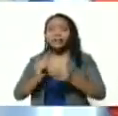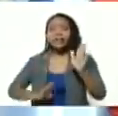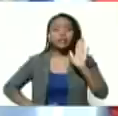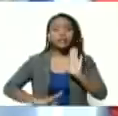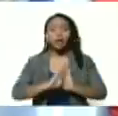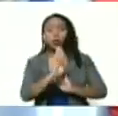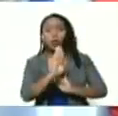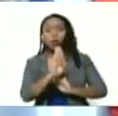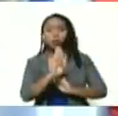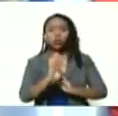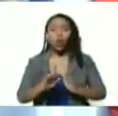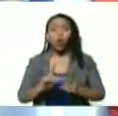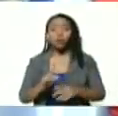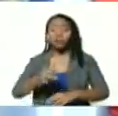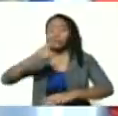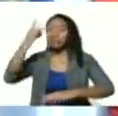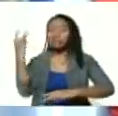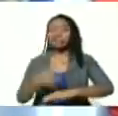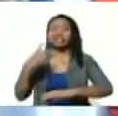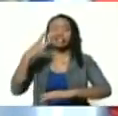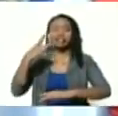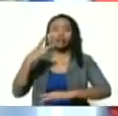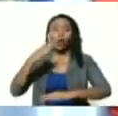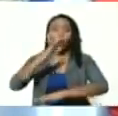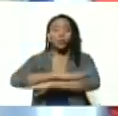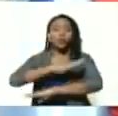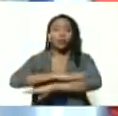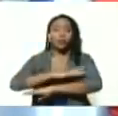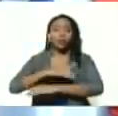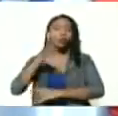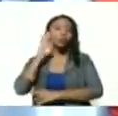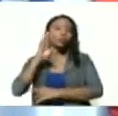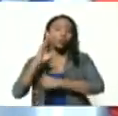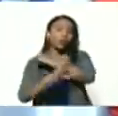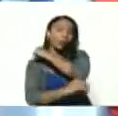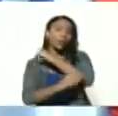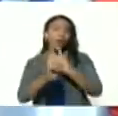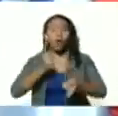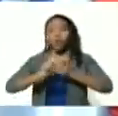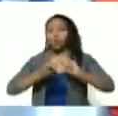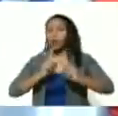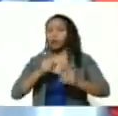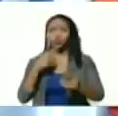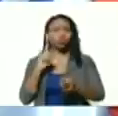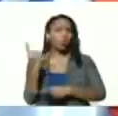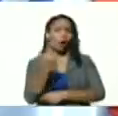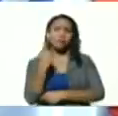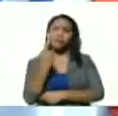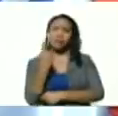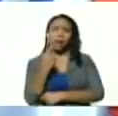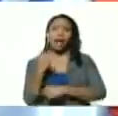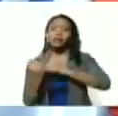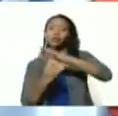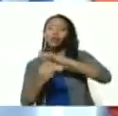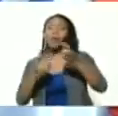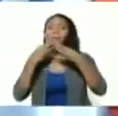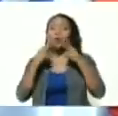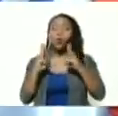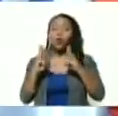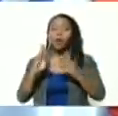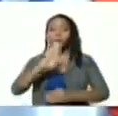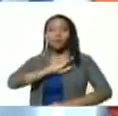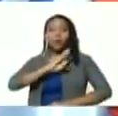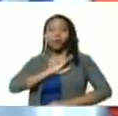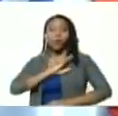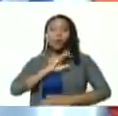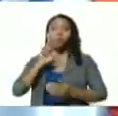desarrollarse graves acciones delictivas que no solamente para las instituciones públicas y el patrimonio